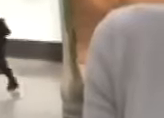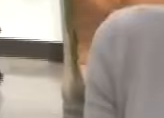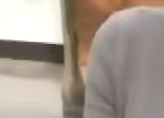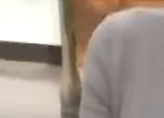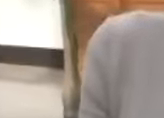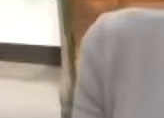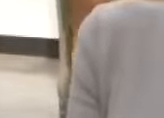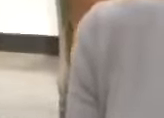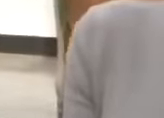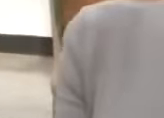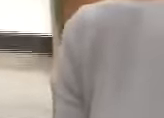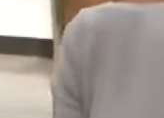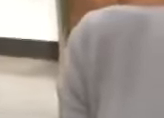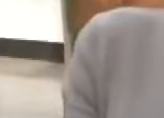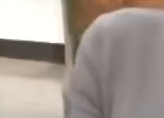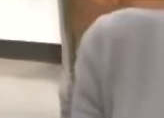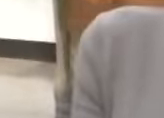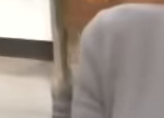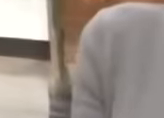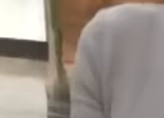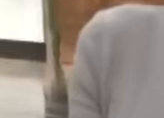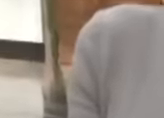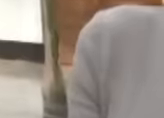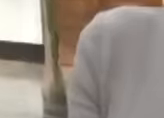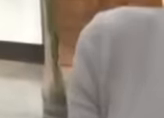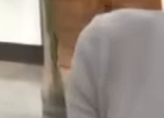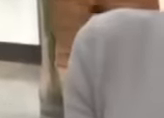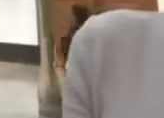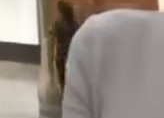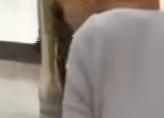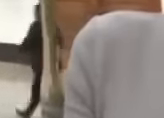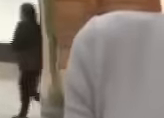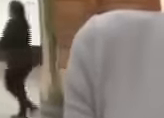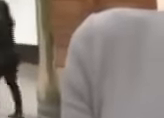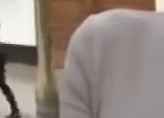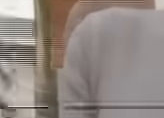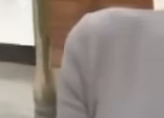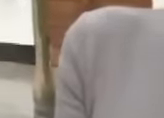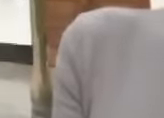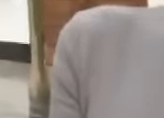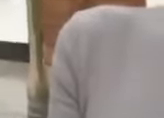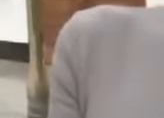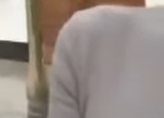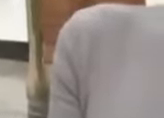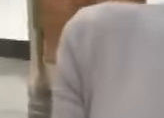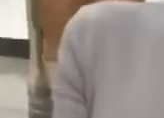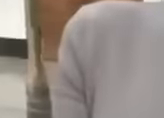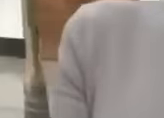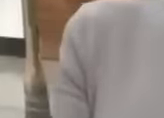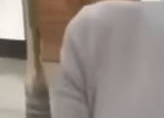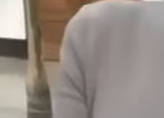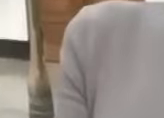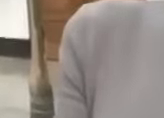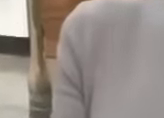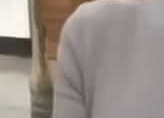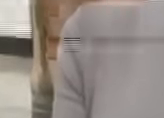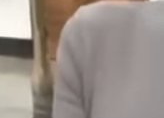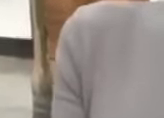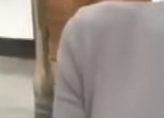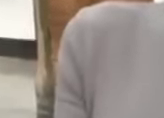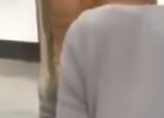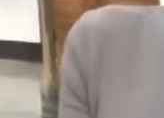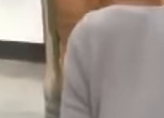producción, y eso es lo que acabamos de ver hoy en la Asamblea Nacional, donde una de sus potestades es aprobar ese nivel